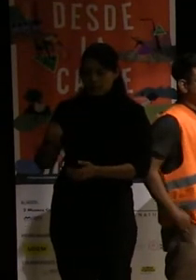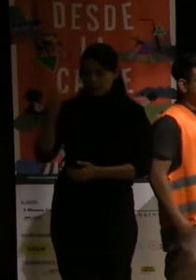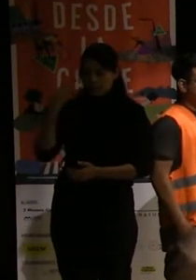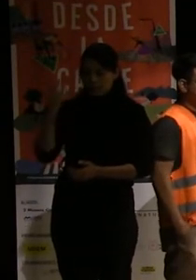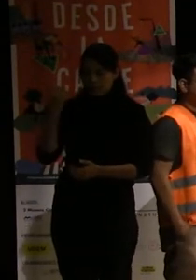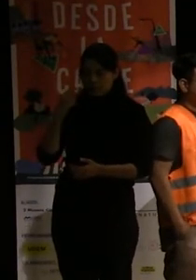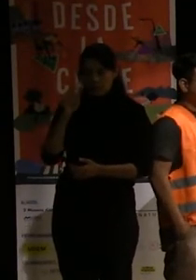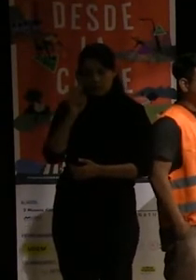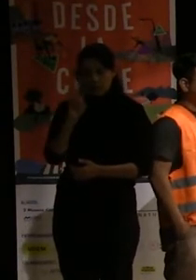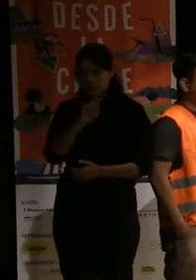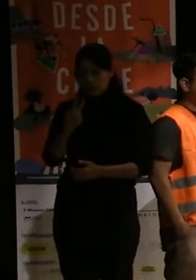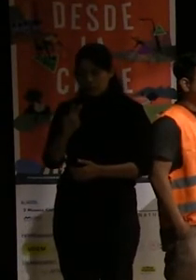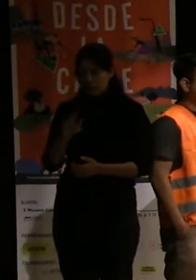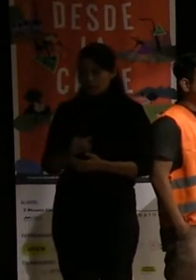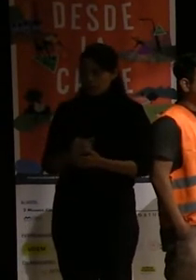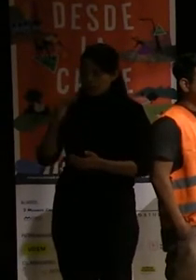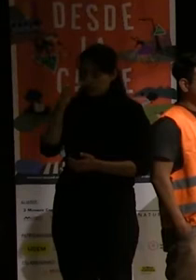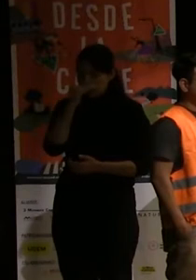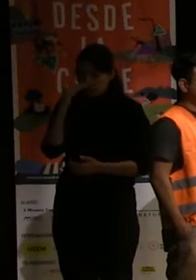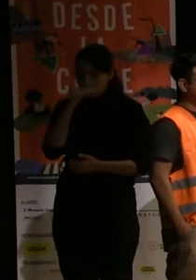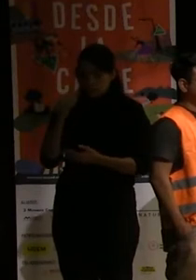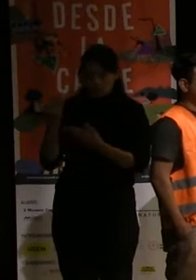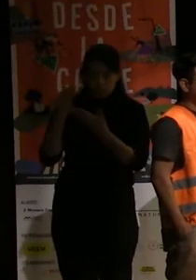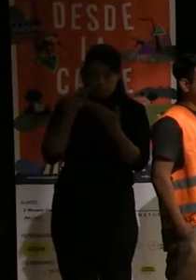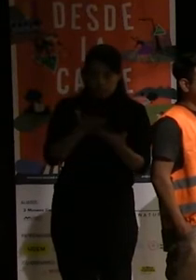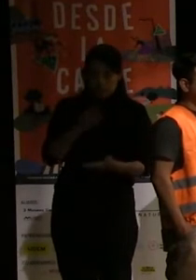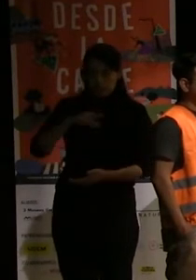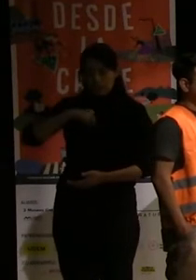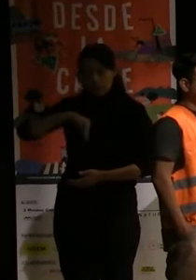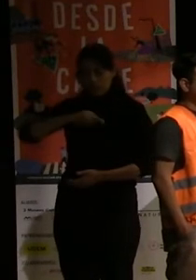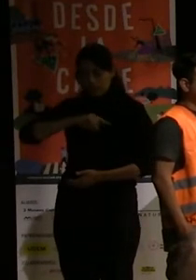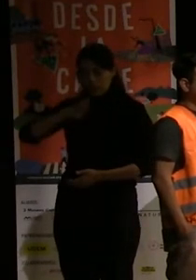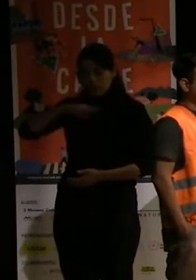ustedes lo vieron es un evento totalmente gratuito entonces buscamos